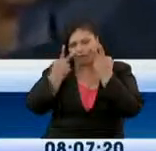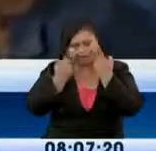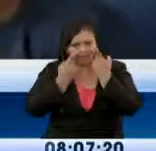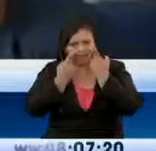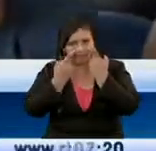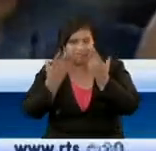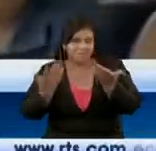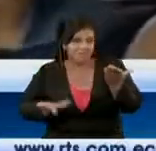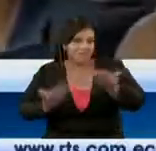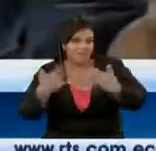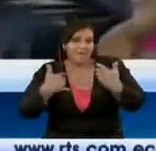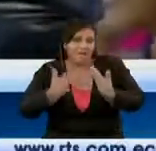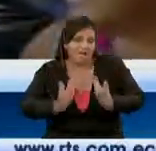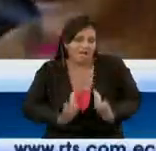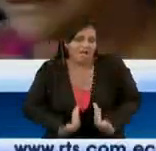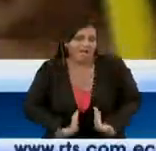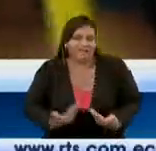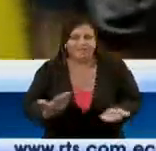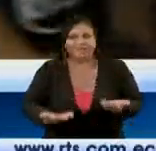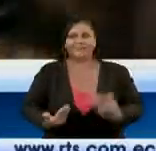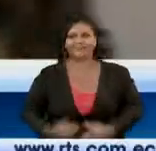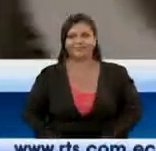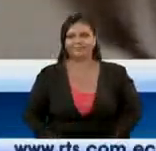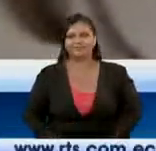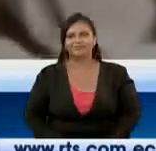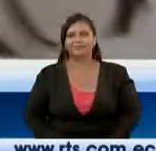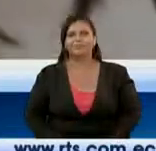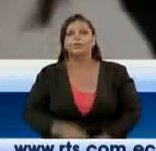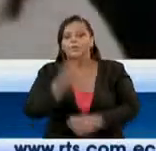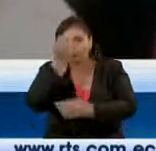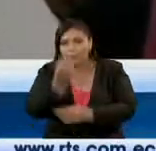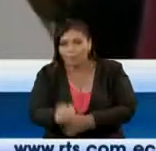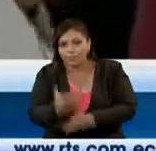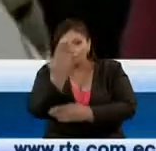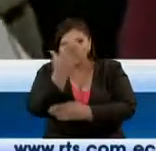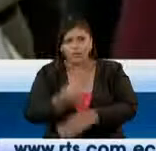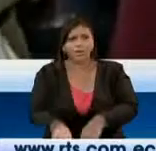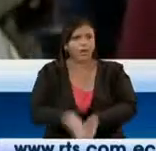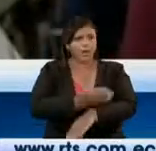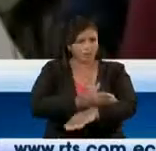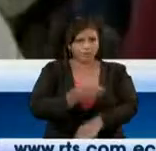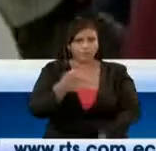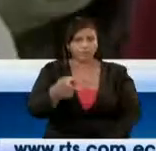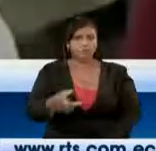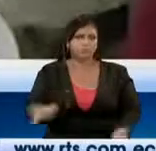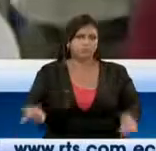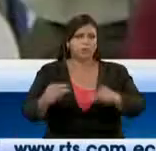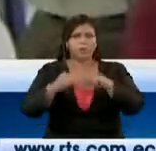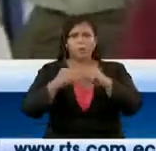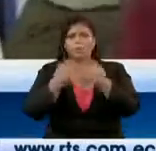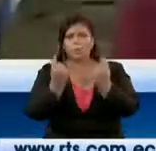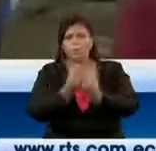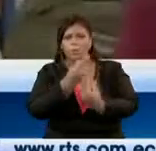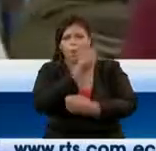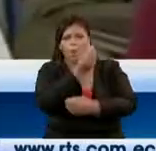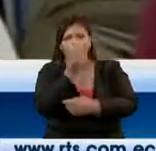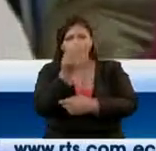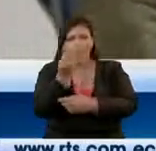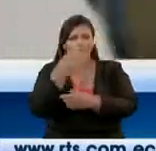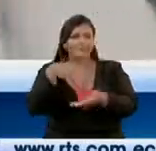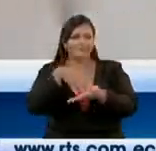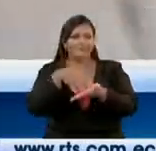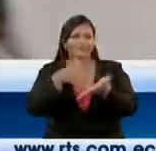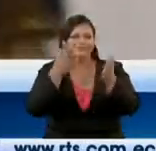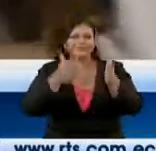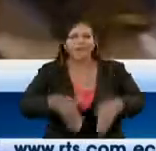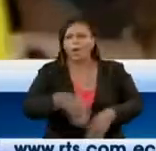estar cansado del feriado. ¿Usted, señora, cómo está? Buenos días. ¿Usted ha visto el grupo de estudiantes que al mediodía llegan acá, a esta terminal? La verdad